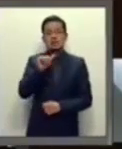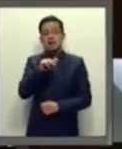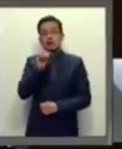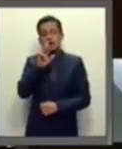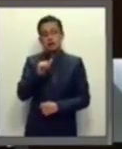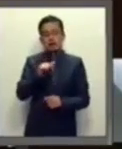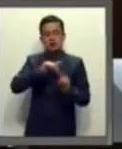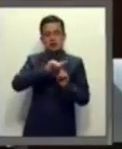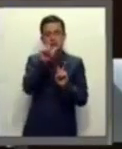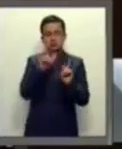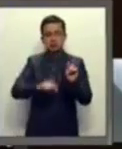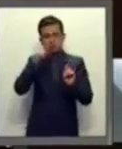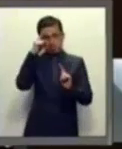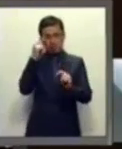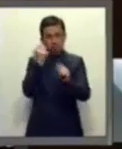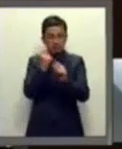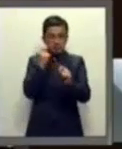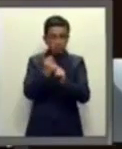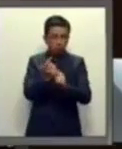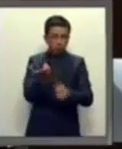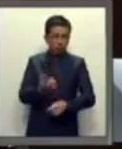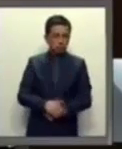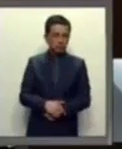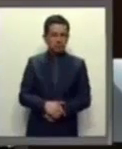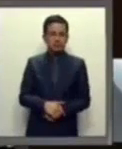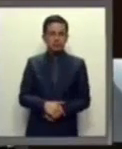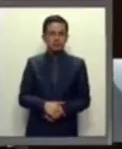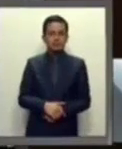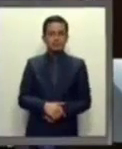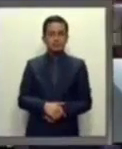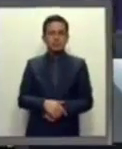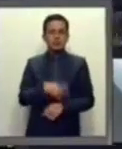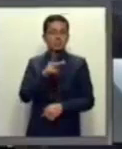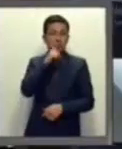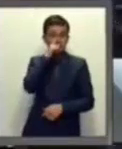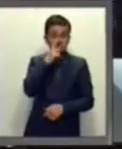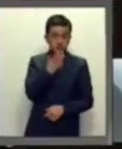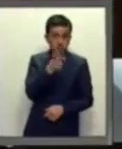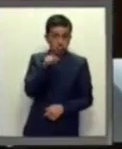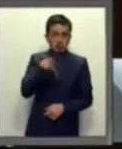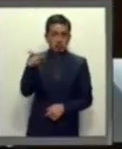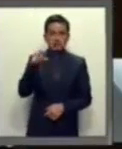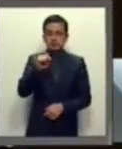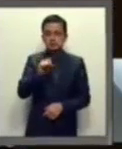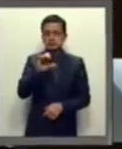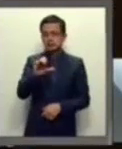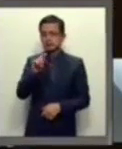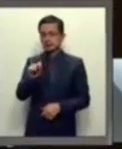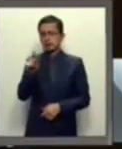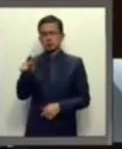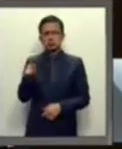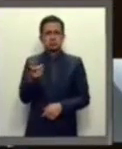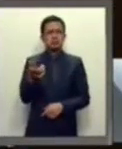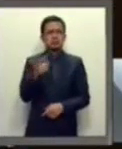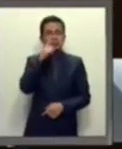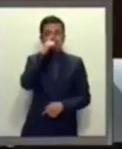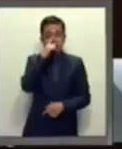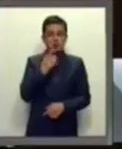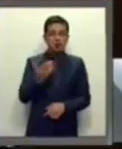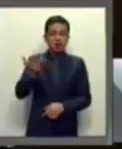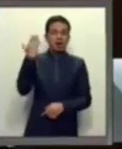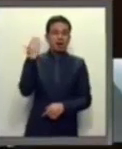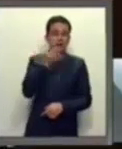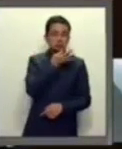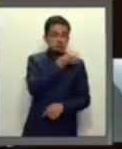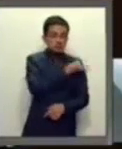Carga. Pese a todo esto, la Secretaría de Comunicaciones y Transportes anunció,